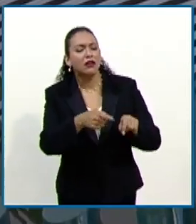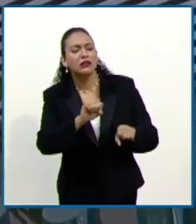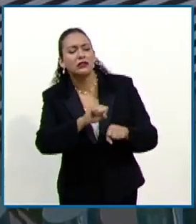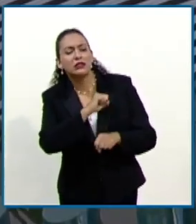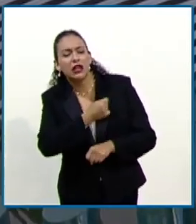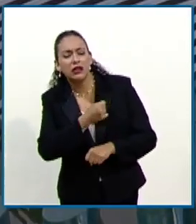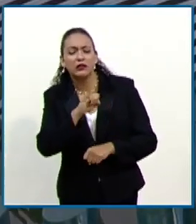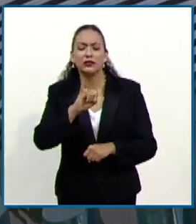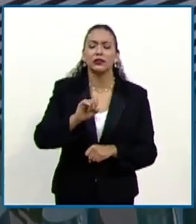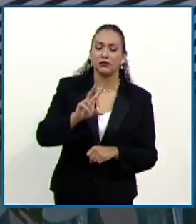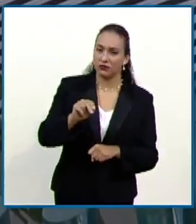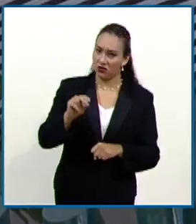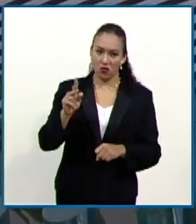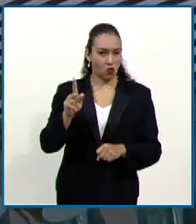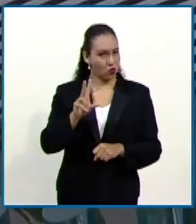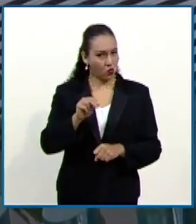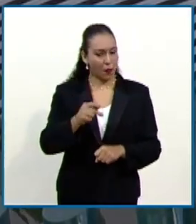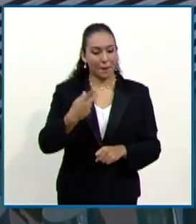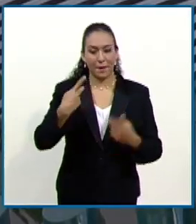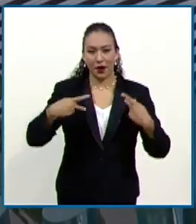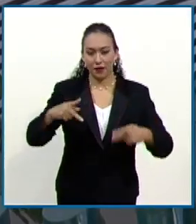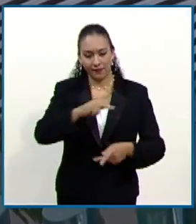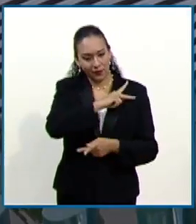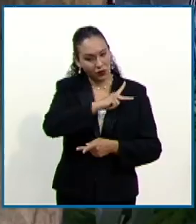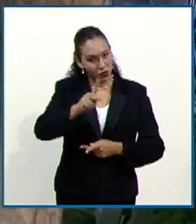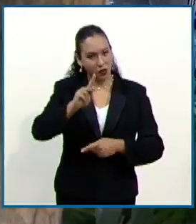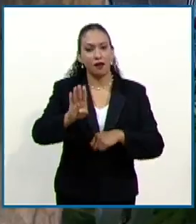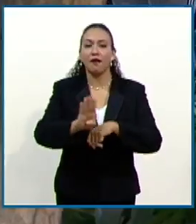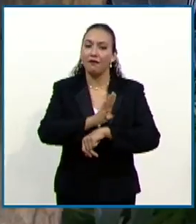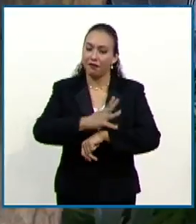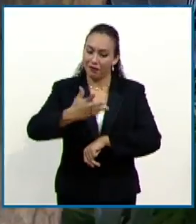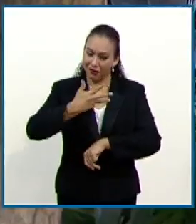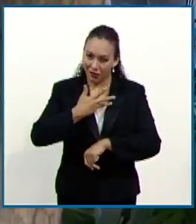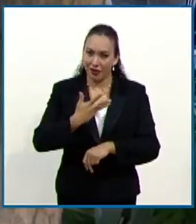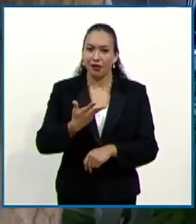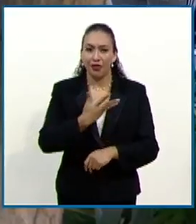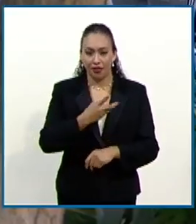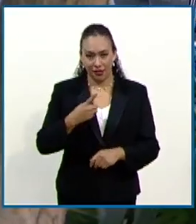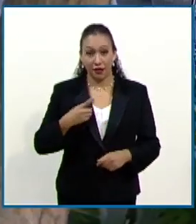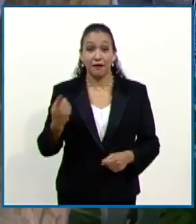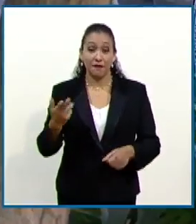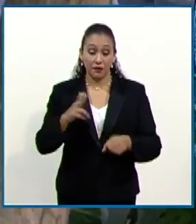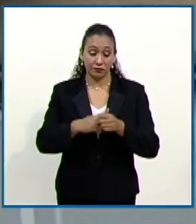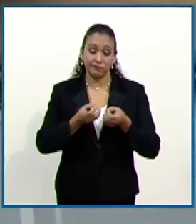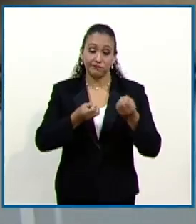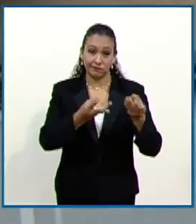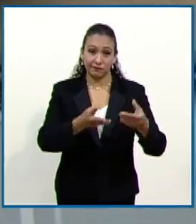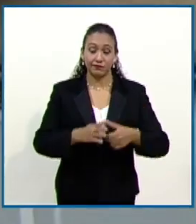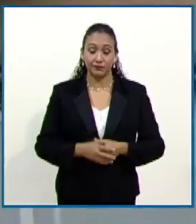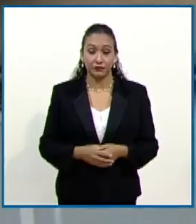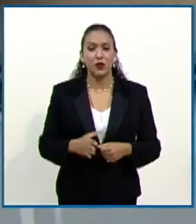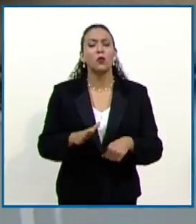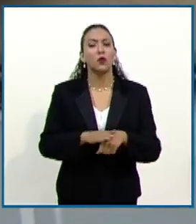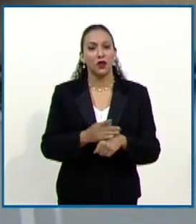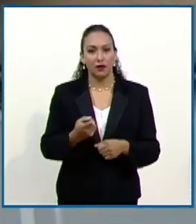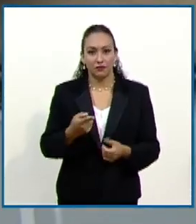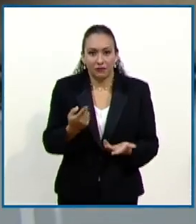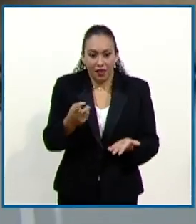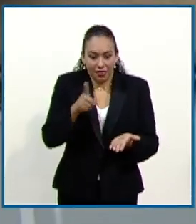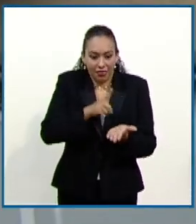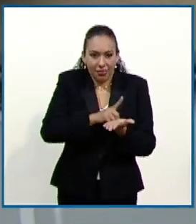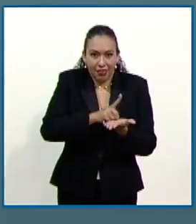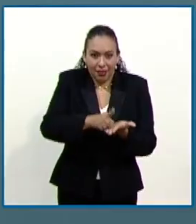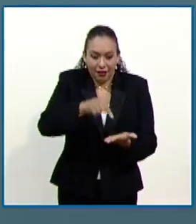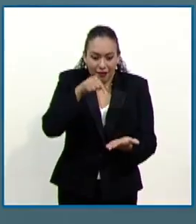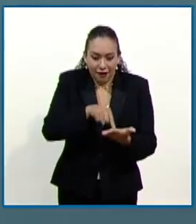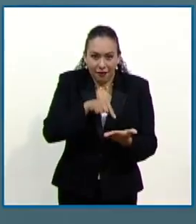incluye el disfrute de toda persona al nivel de bienestar físico y mental más alto posible, ya que se trata de un derecho